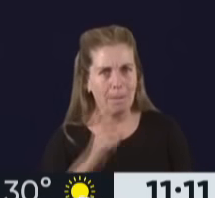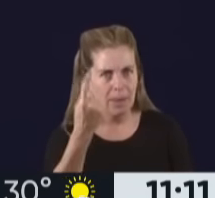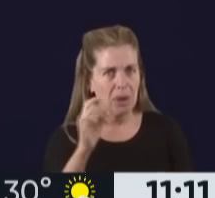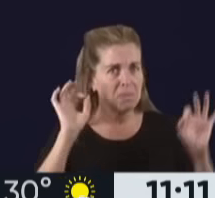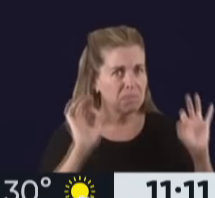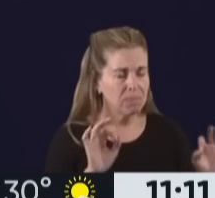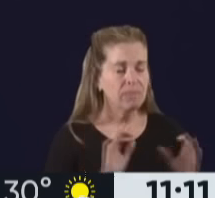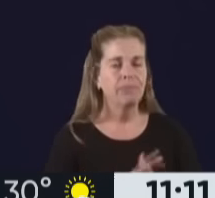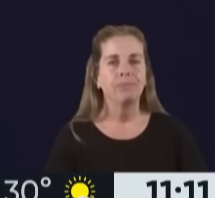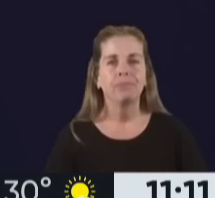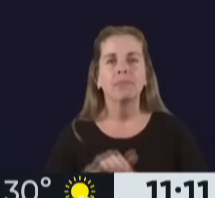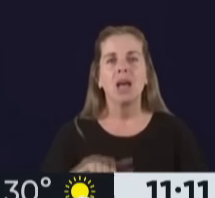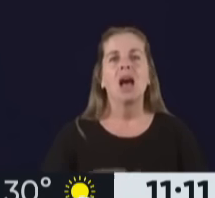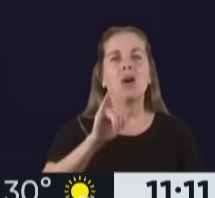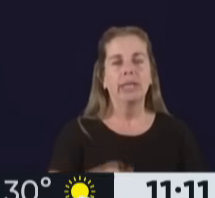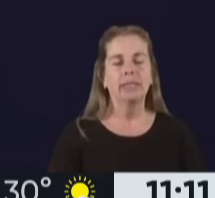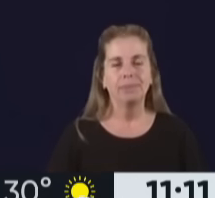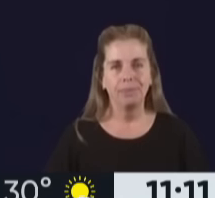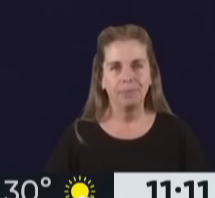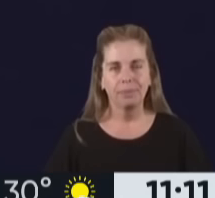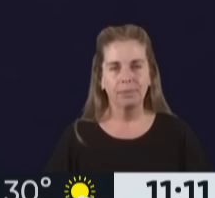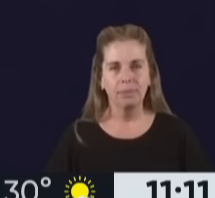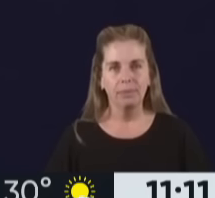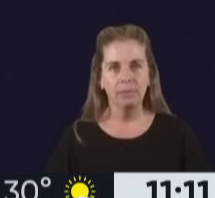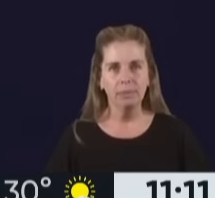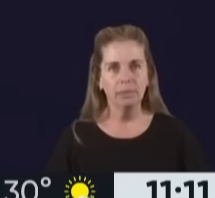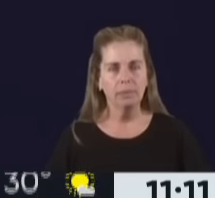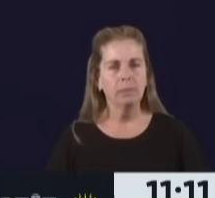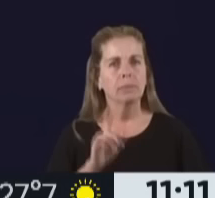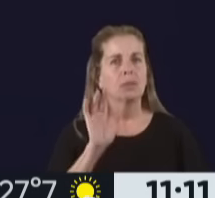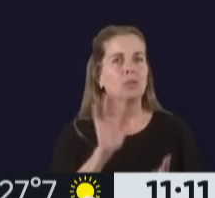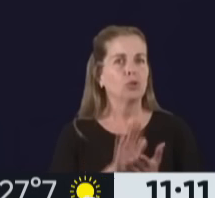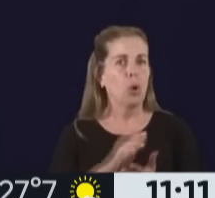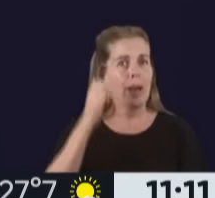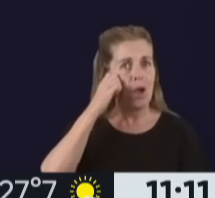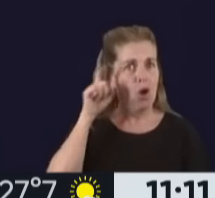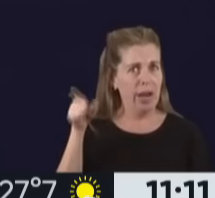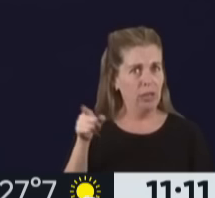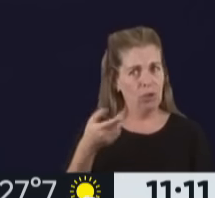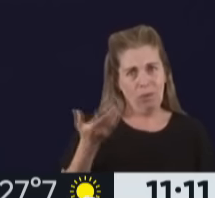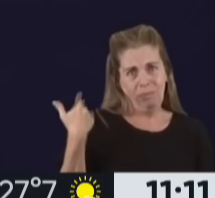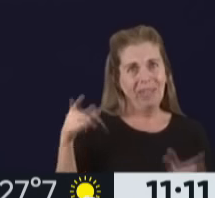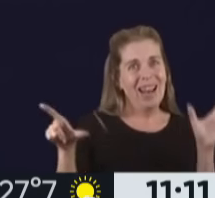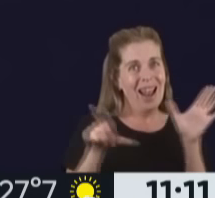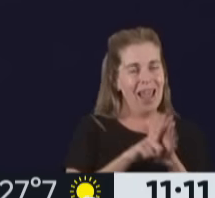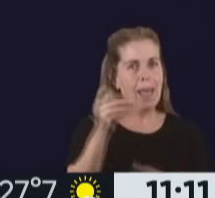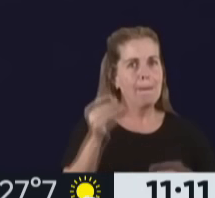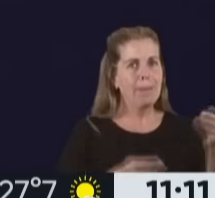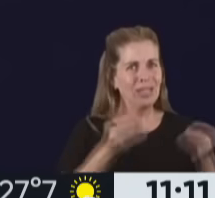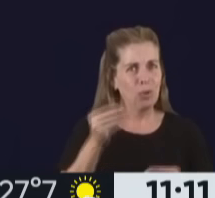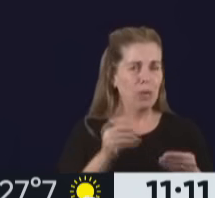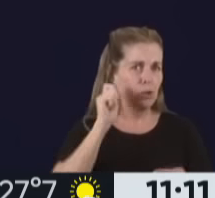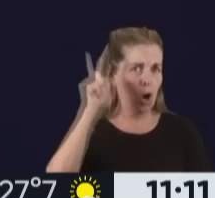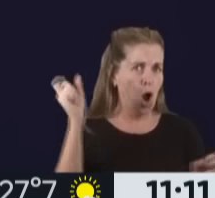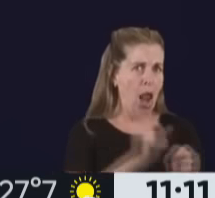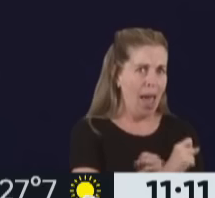Bien, dicho esto, quiero destacar la sanción que obtuvieron en el Congreso de la Nación la Ley de Presupuesto 2026